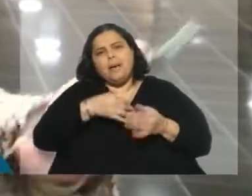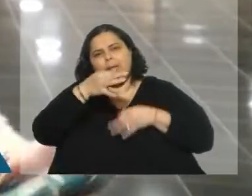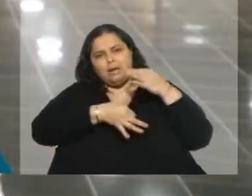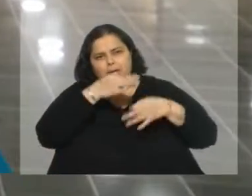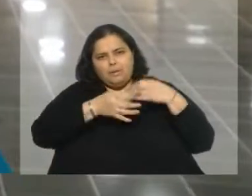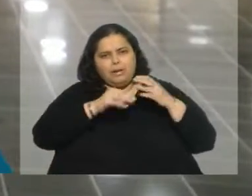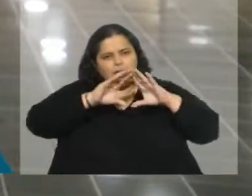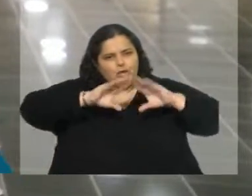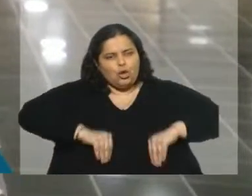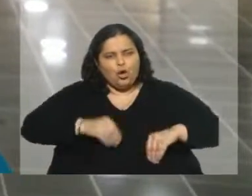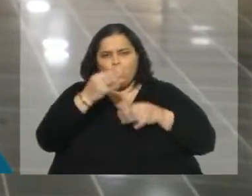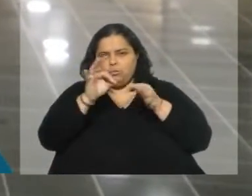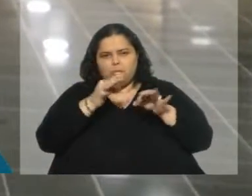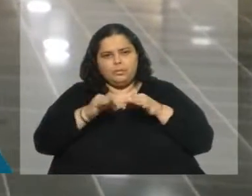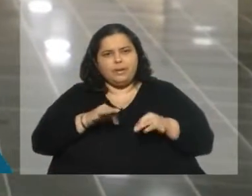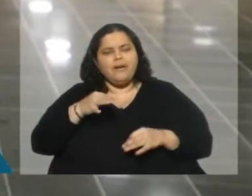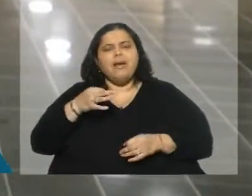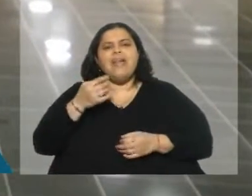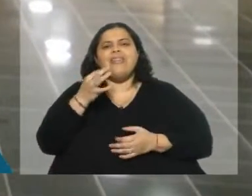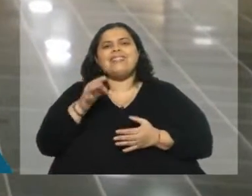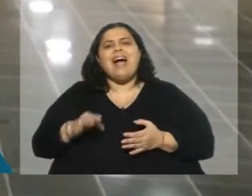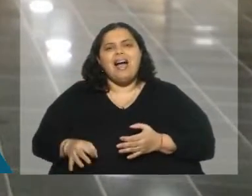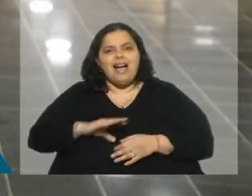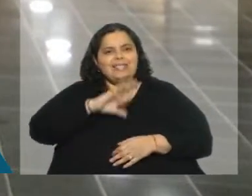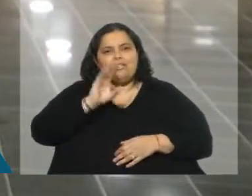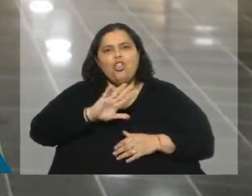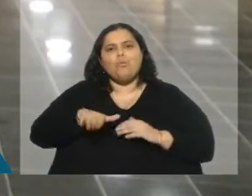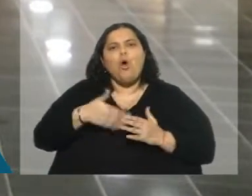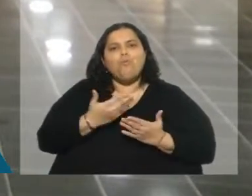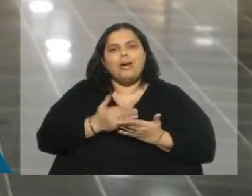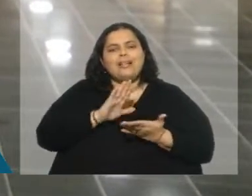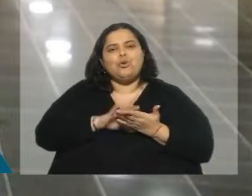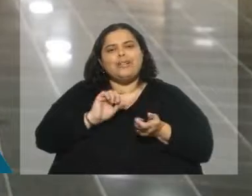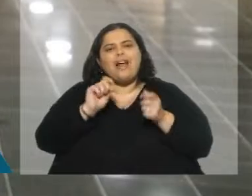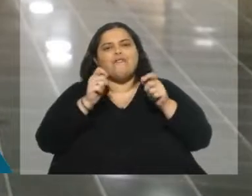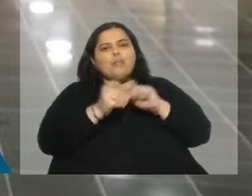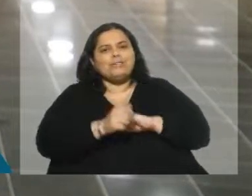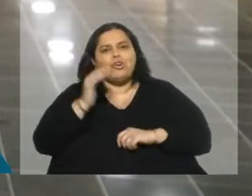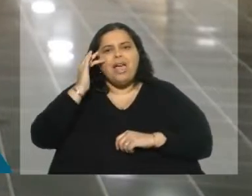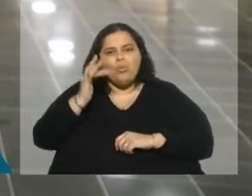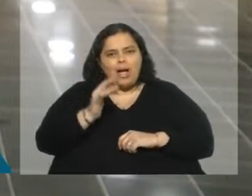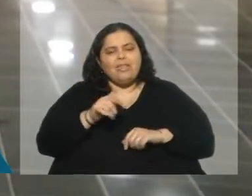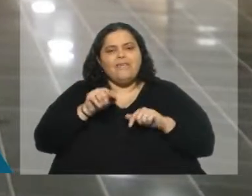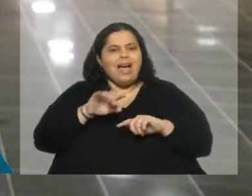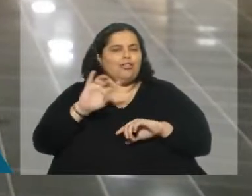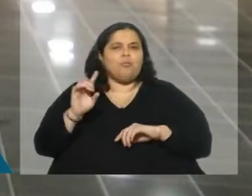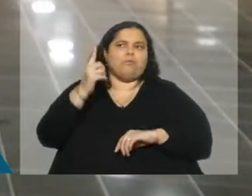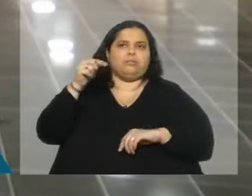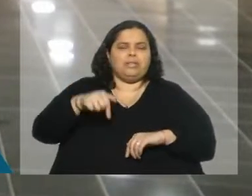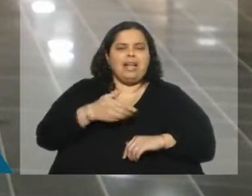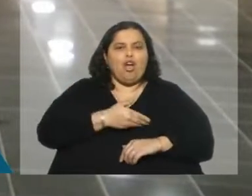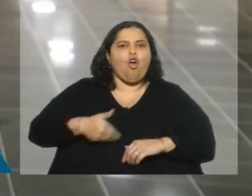detallaba a todos los objetivos y todas las propuestas de esta transformación educativa buque insignia del gobierno